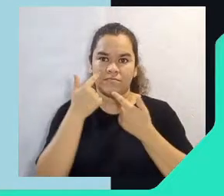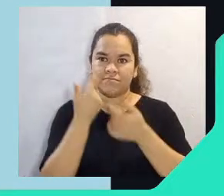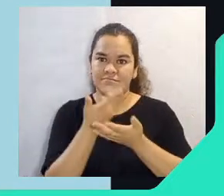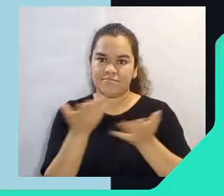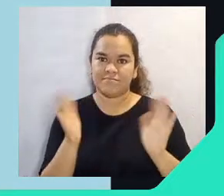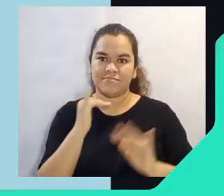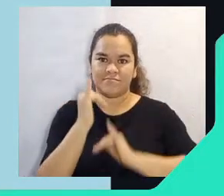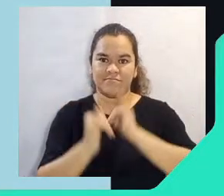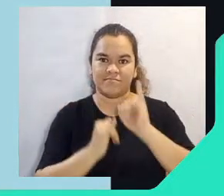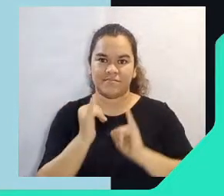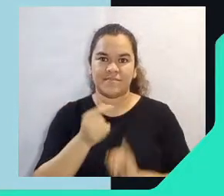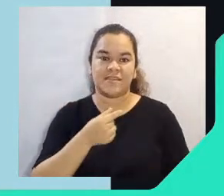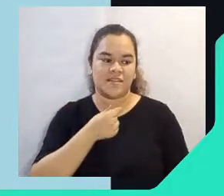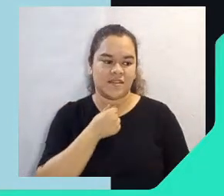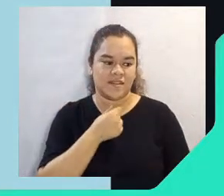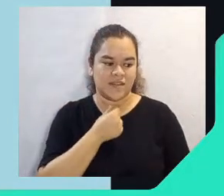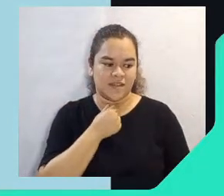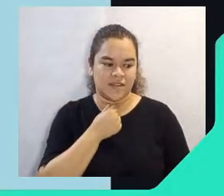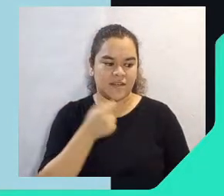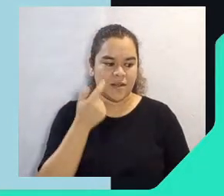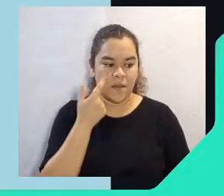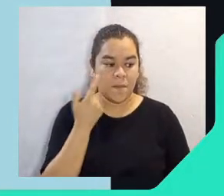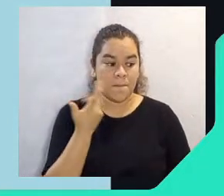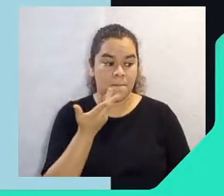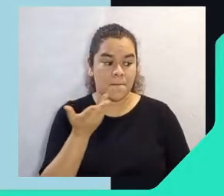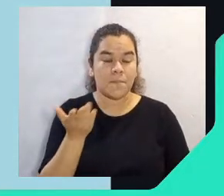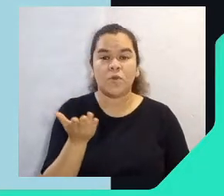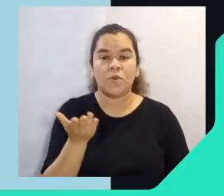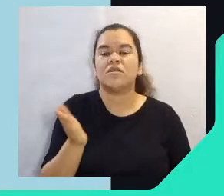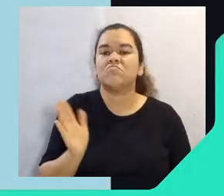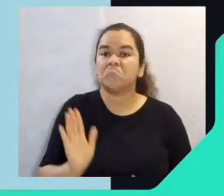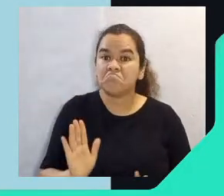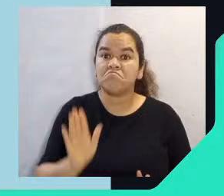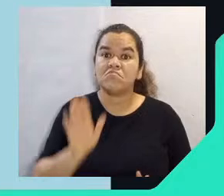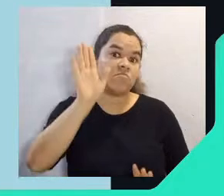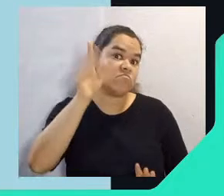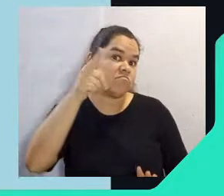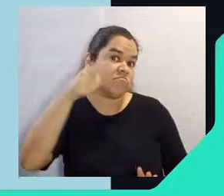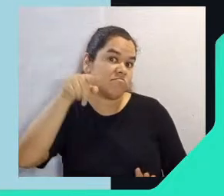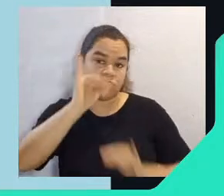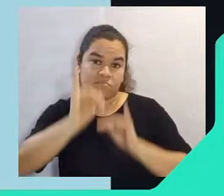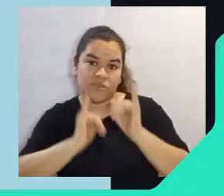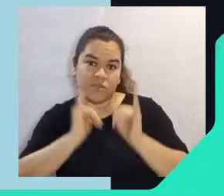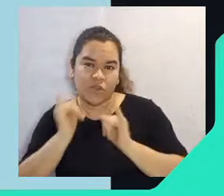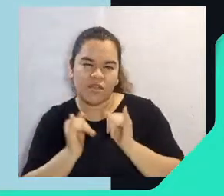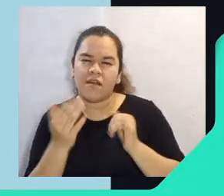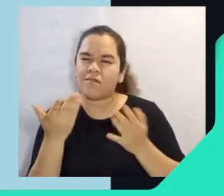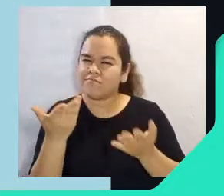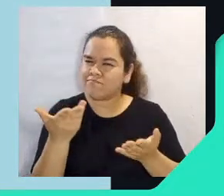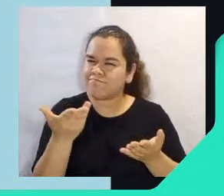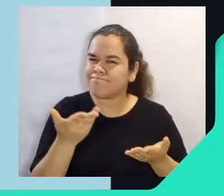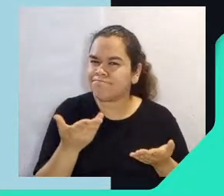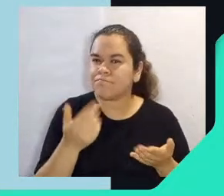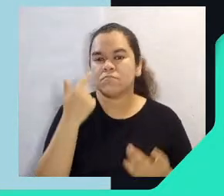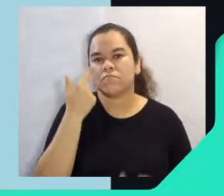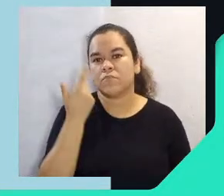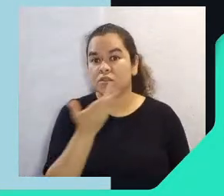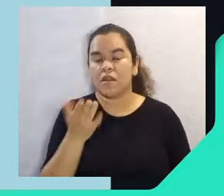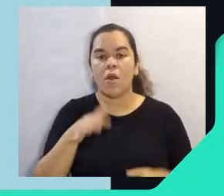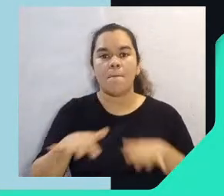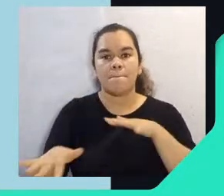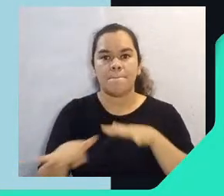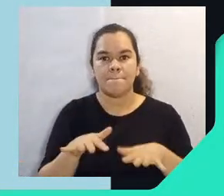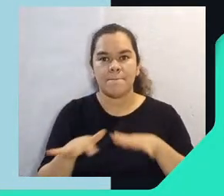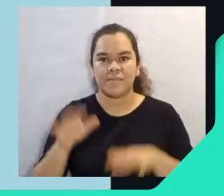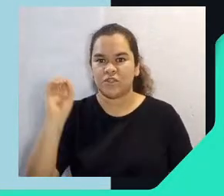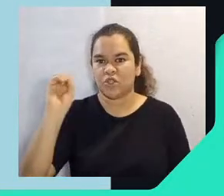esta presentación para, a ver, convocarlos un poquito a un espacio